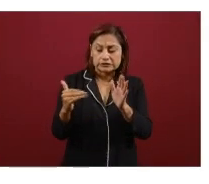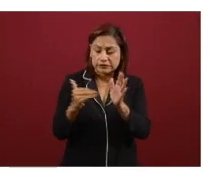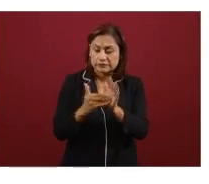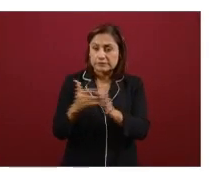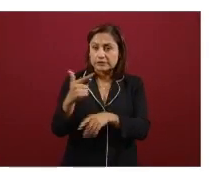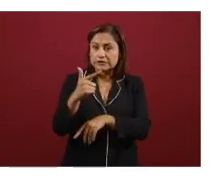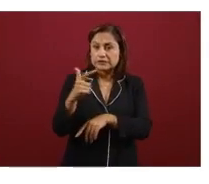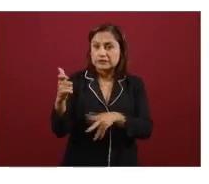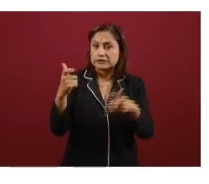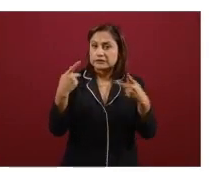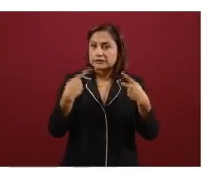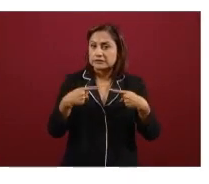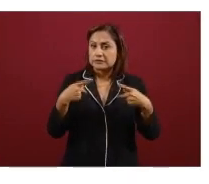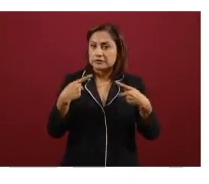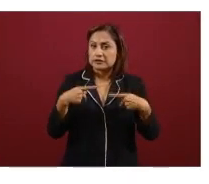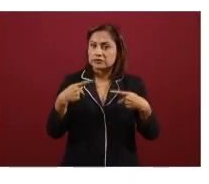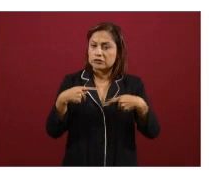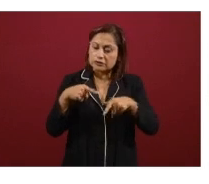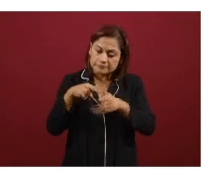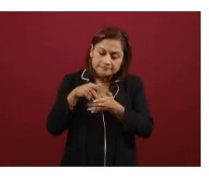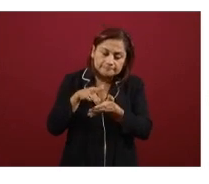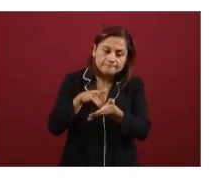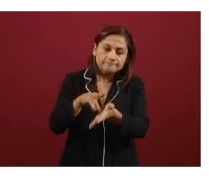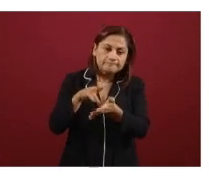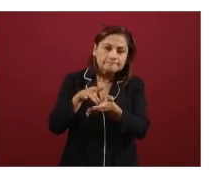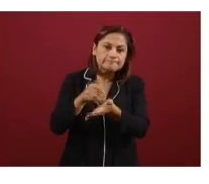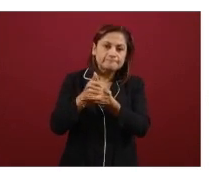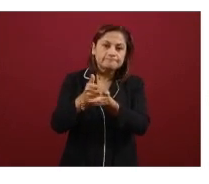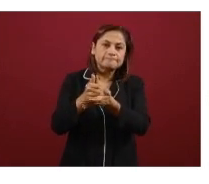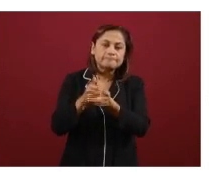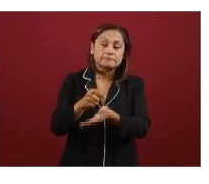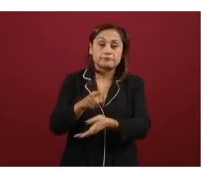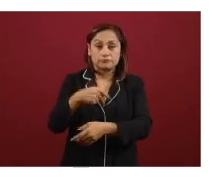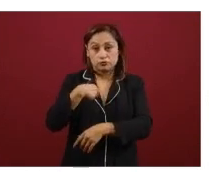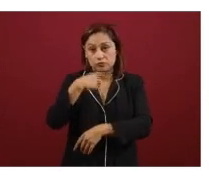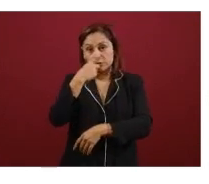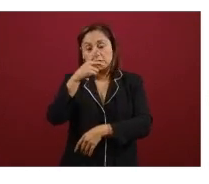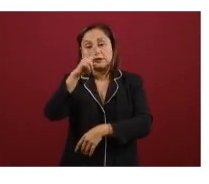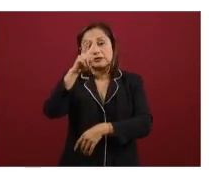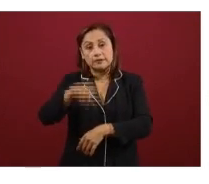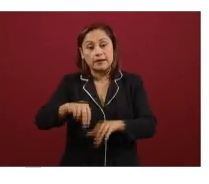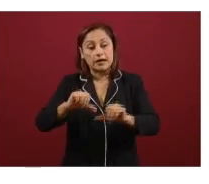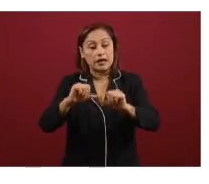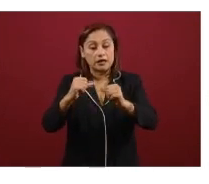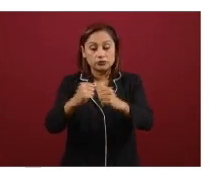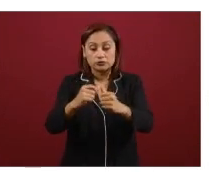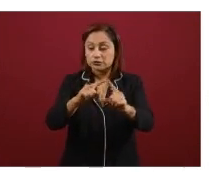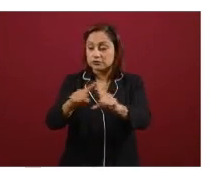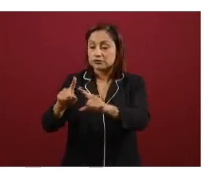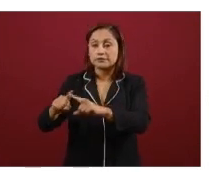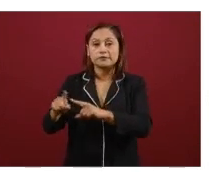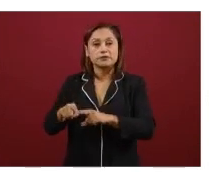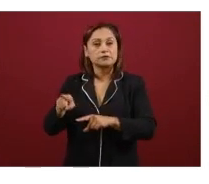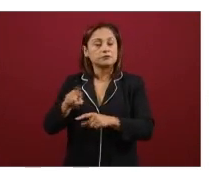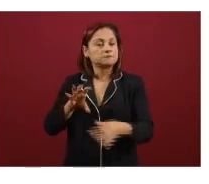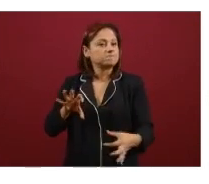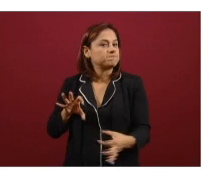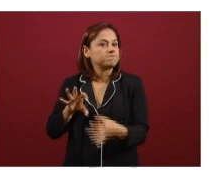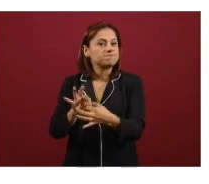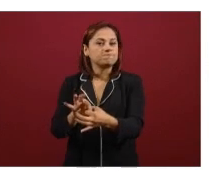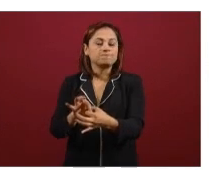10,701 personas y les repito, ahí la sociedad civil ha tenido mucha injerencia, se han unido